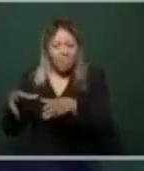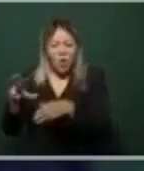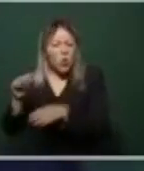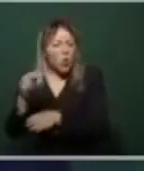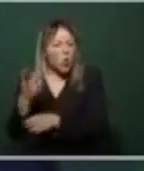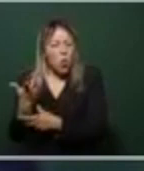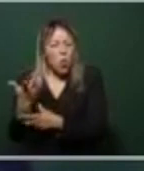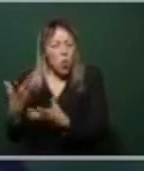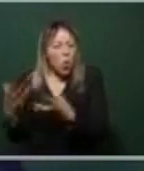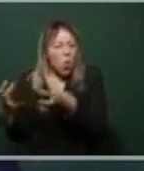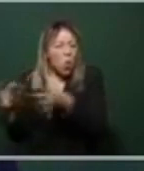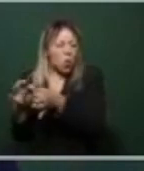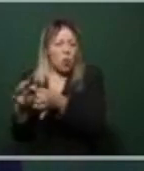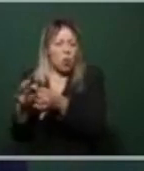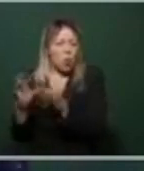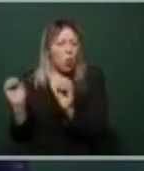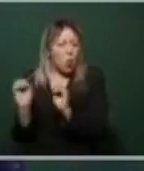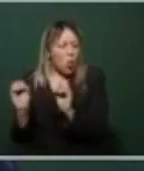como